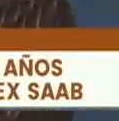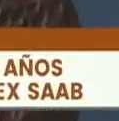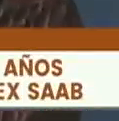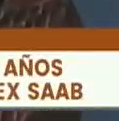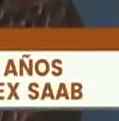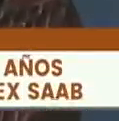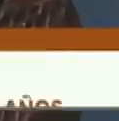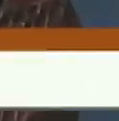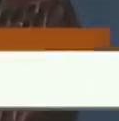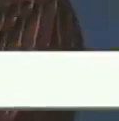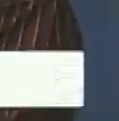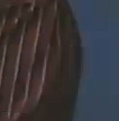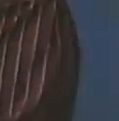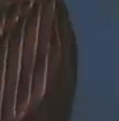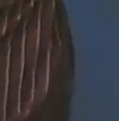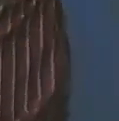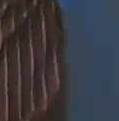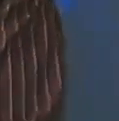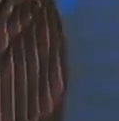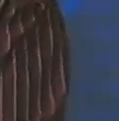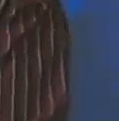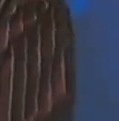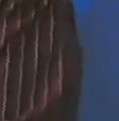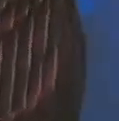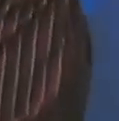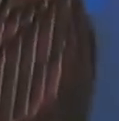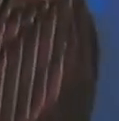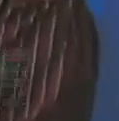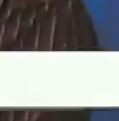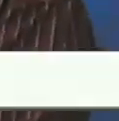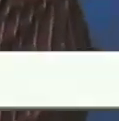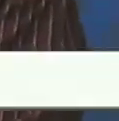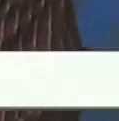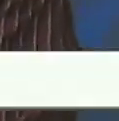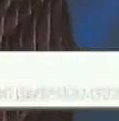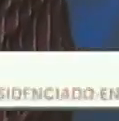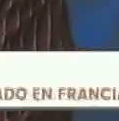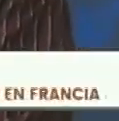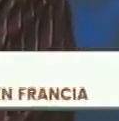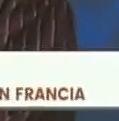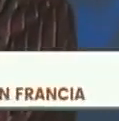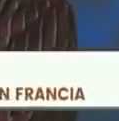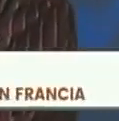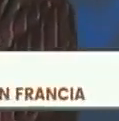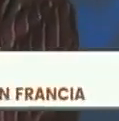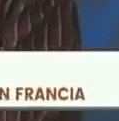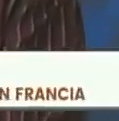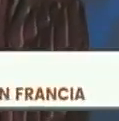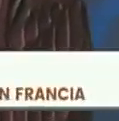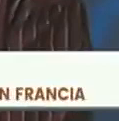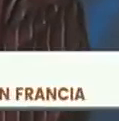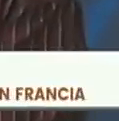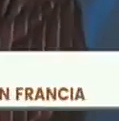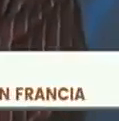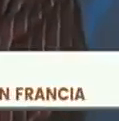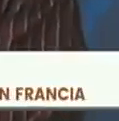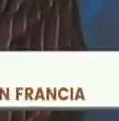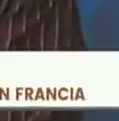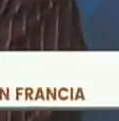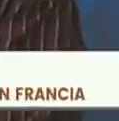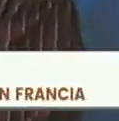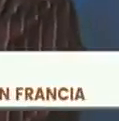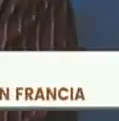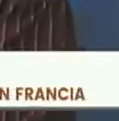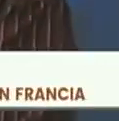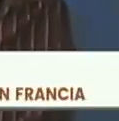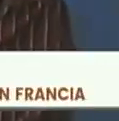dio cuenta muy rápido de que era algo muy positivo para manipular las mentes y los corazones. O sea, Alex es un ejemplo de